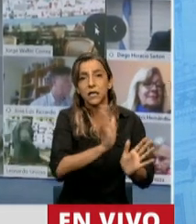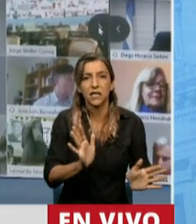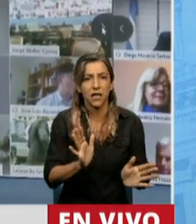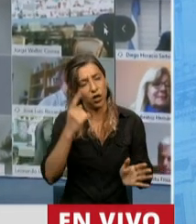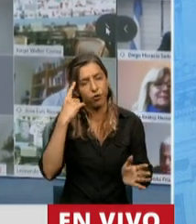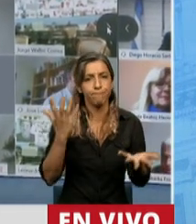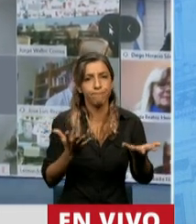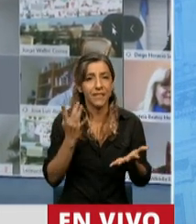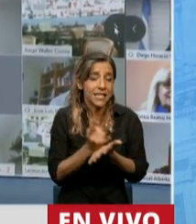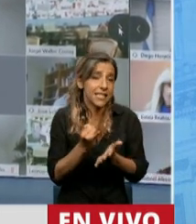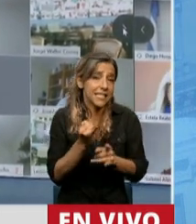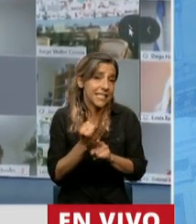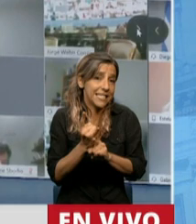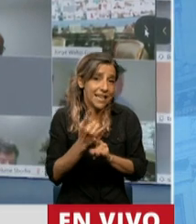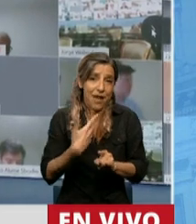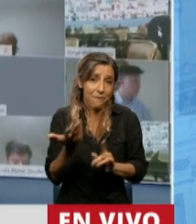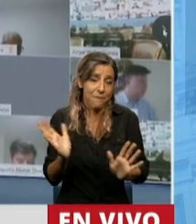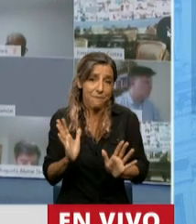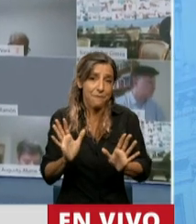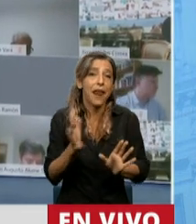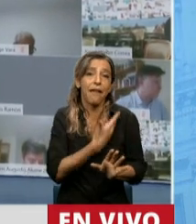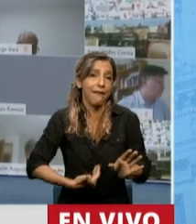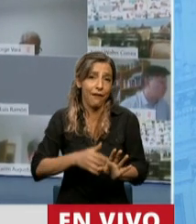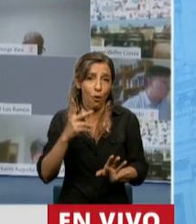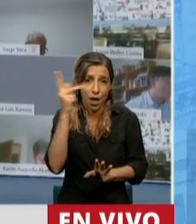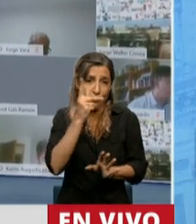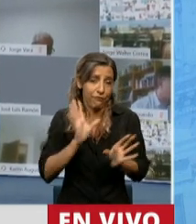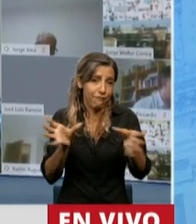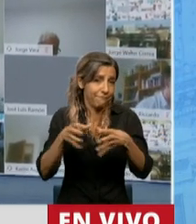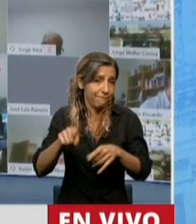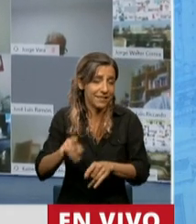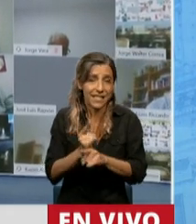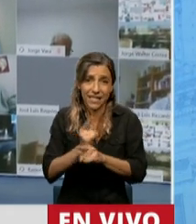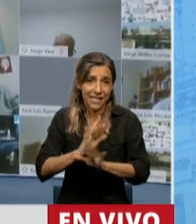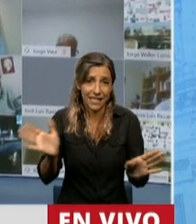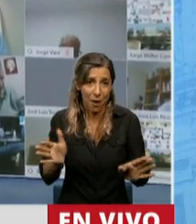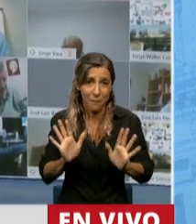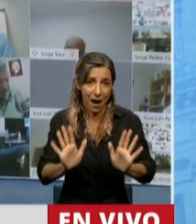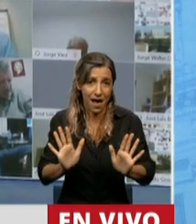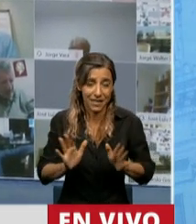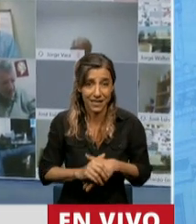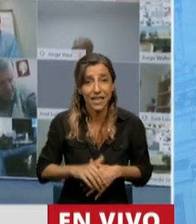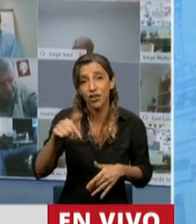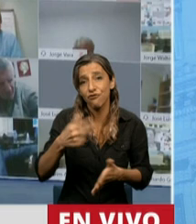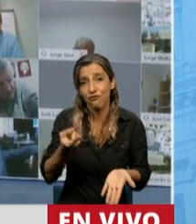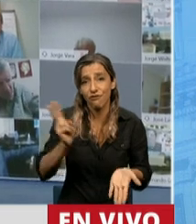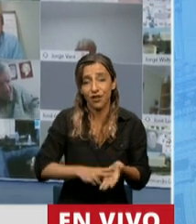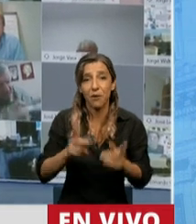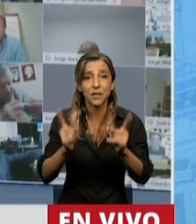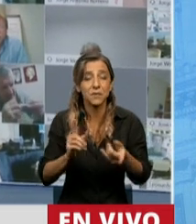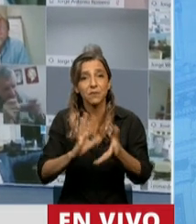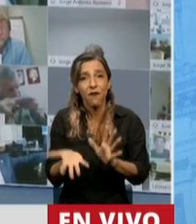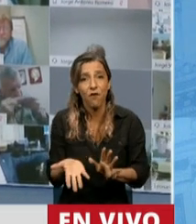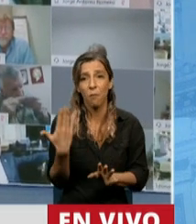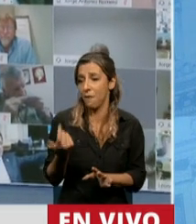binaria muy típica del kismo debo decirlo que le ha dado muchos resultados Por cierto este me saco el sombrero hoy se repite esa estrategia acaba de